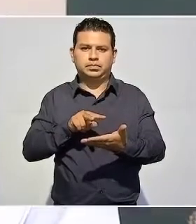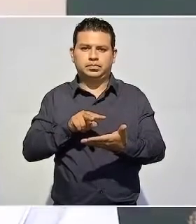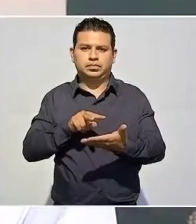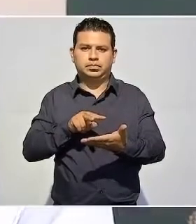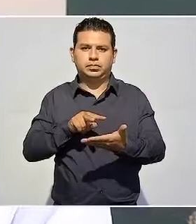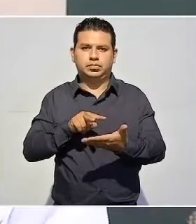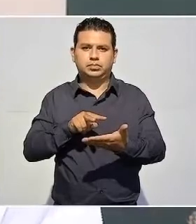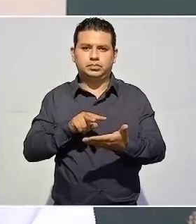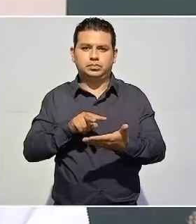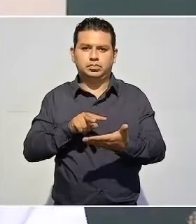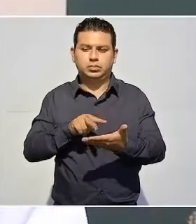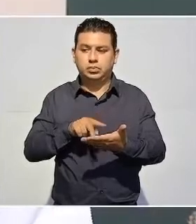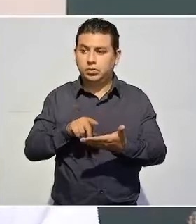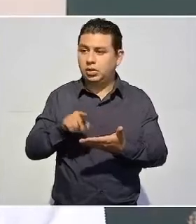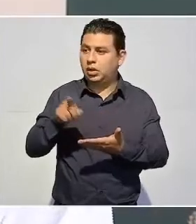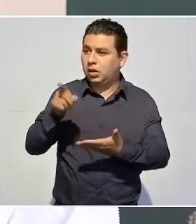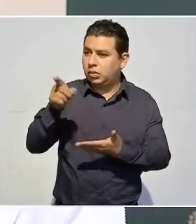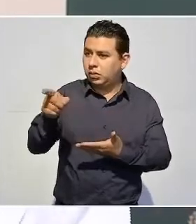así que usted